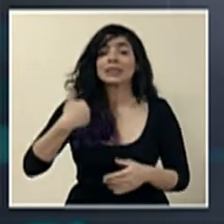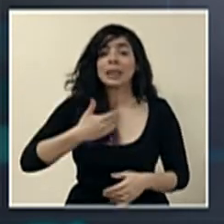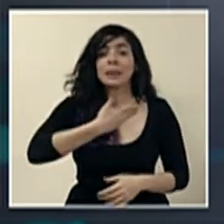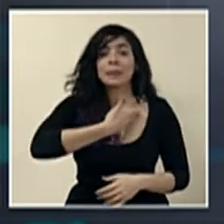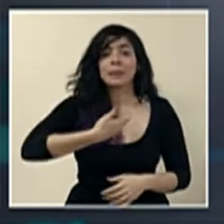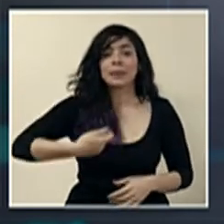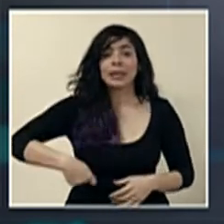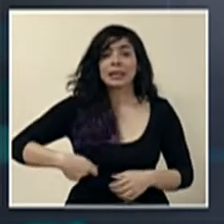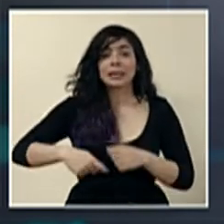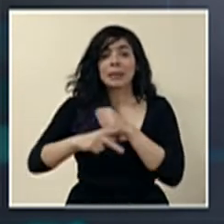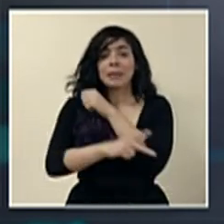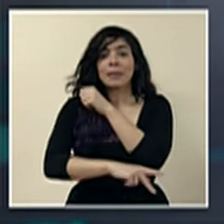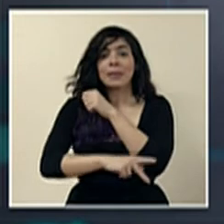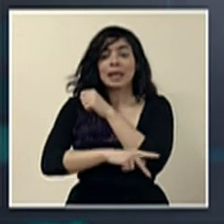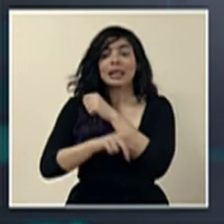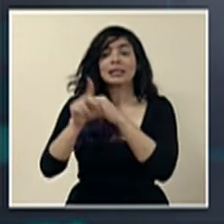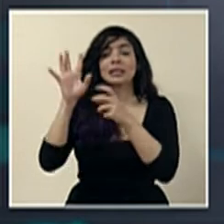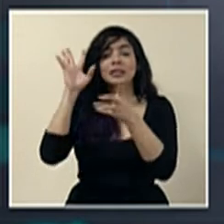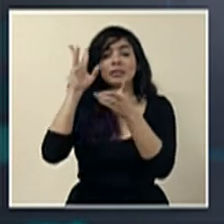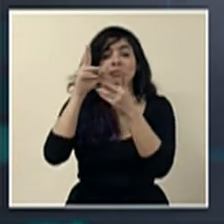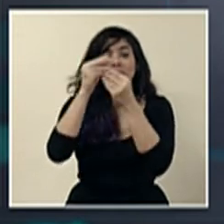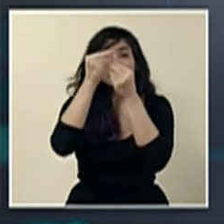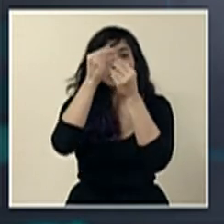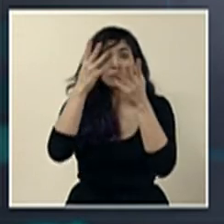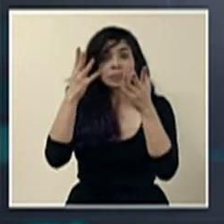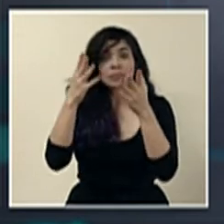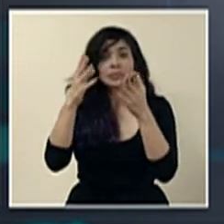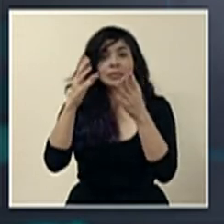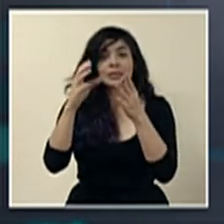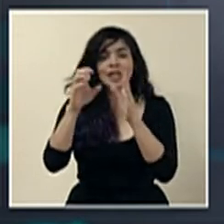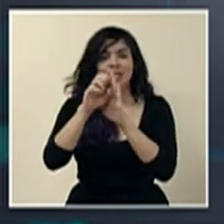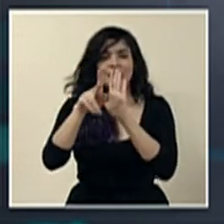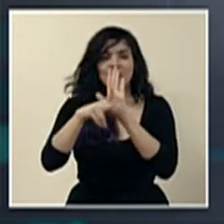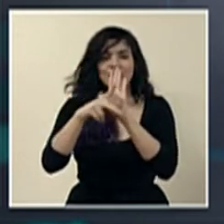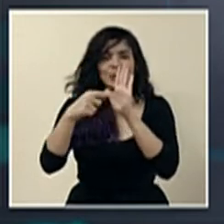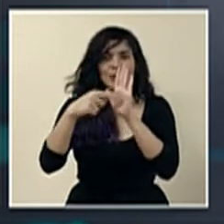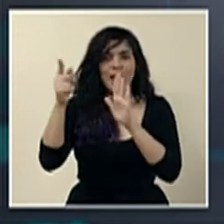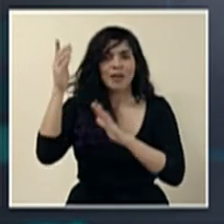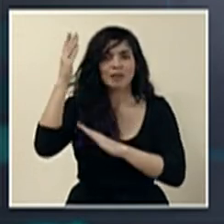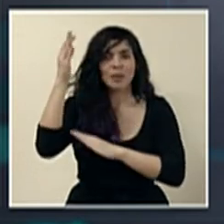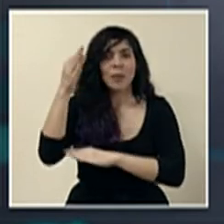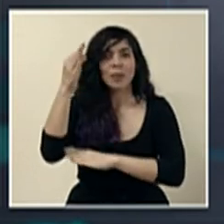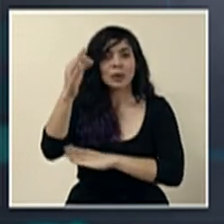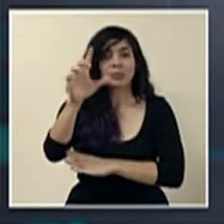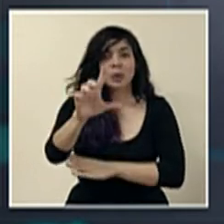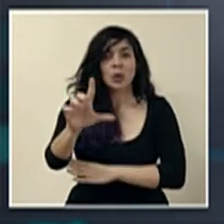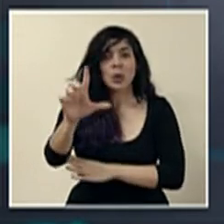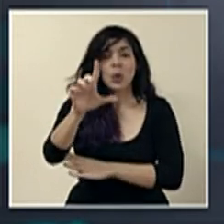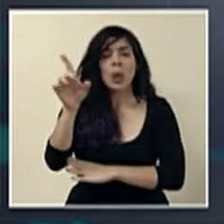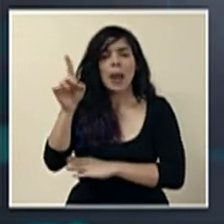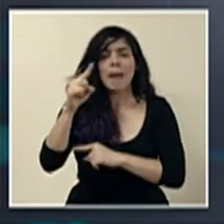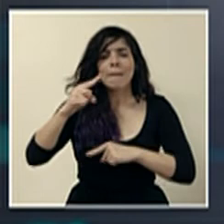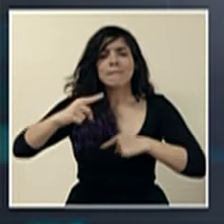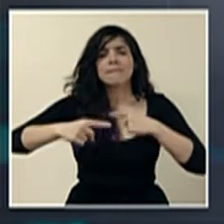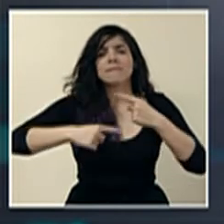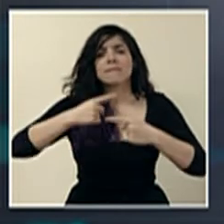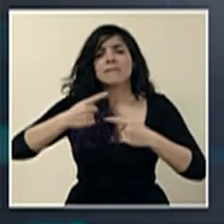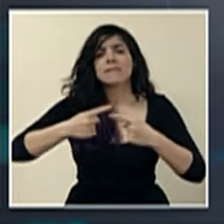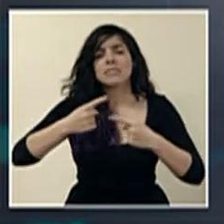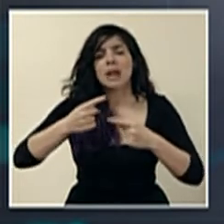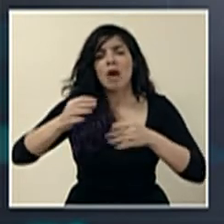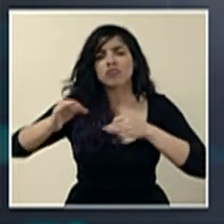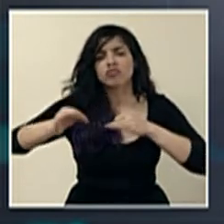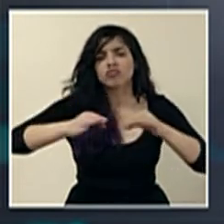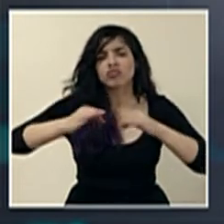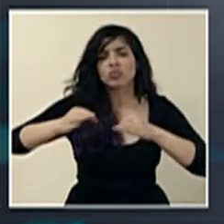la República, en su rendición de cuentas constitucional, el próximo lunes dará una